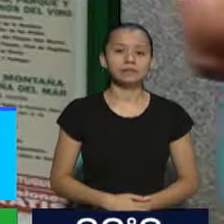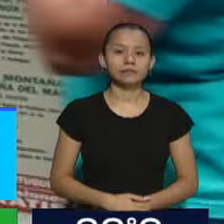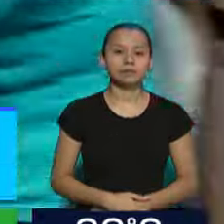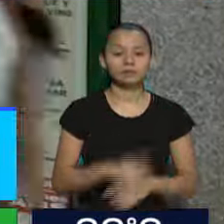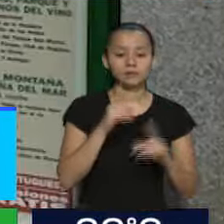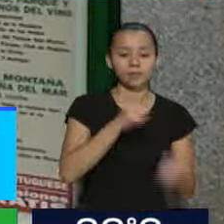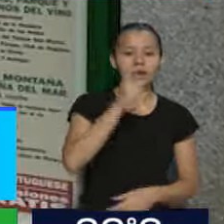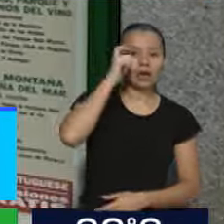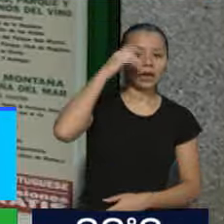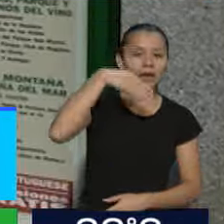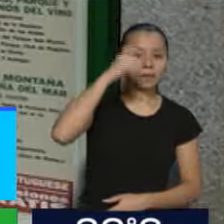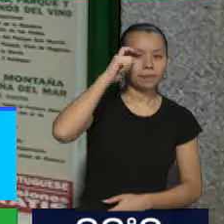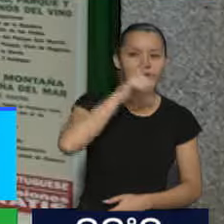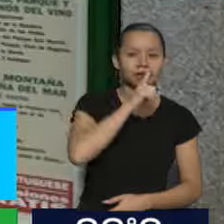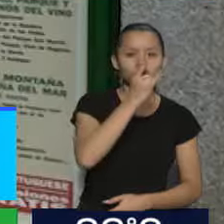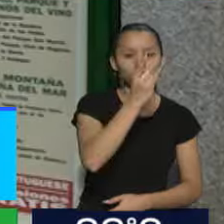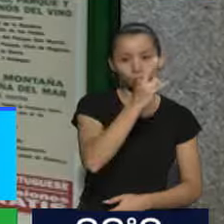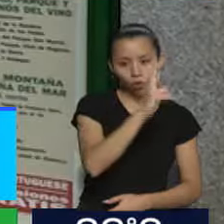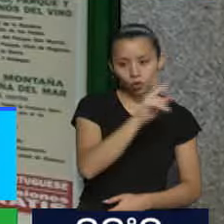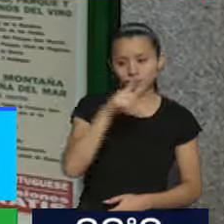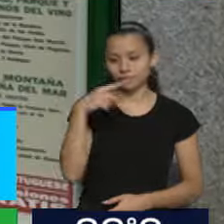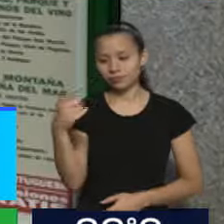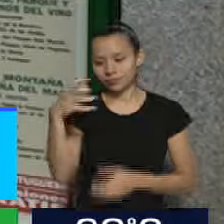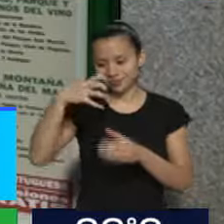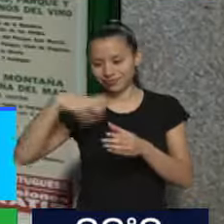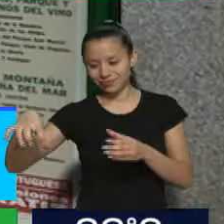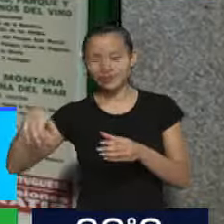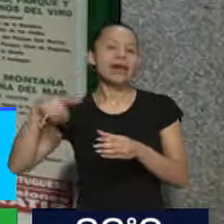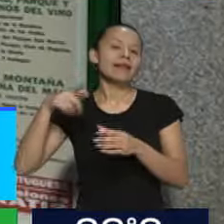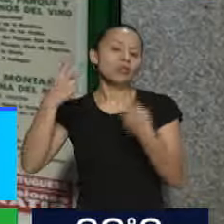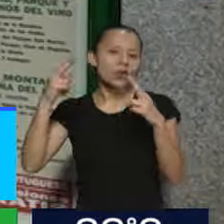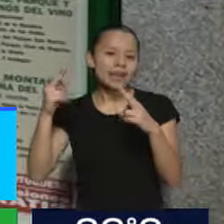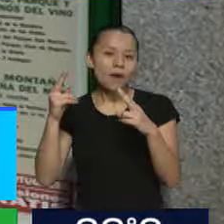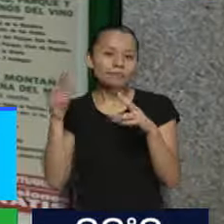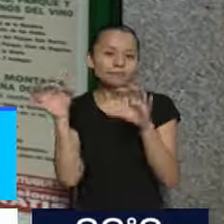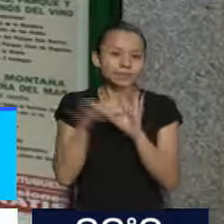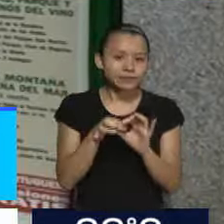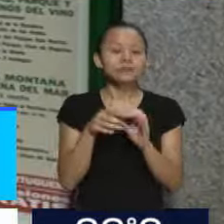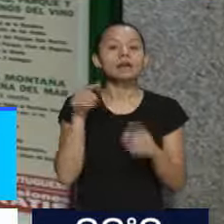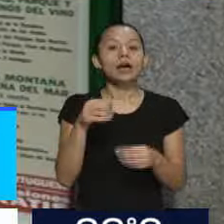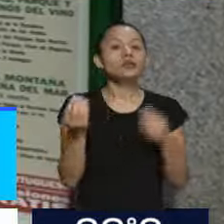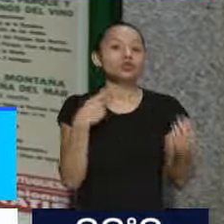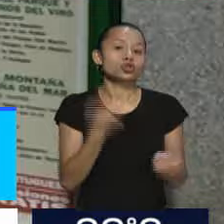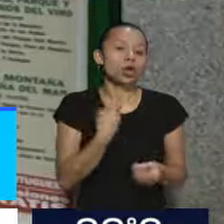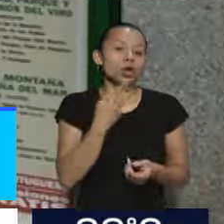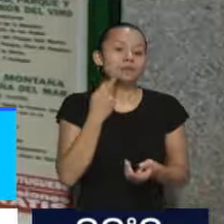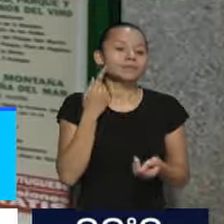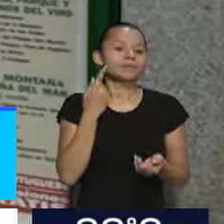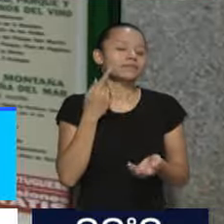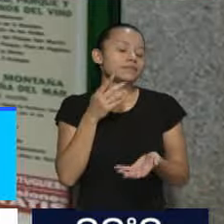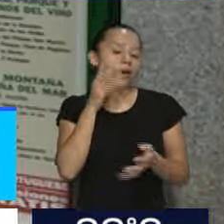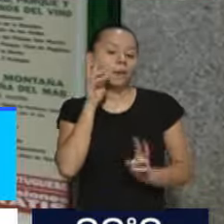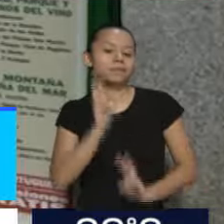y con las entidades sectoriales, digamos, de la actividad turística, hemos determinado en